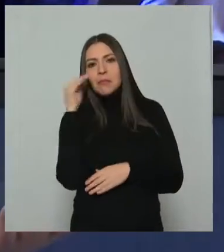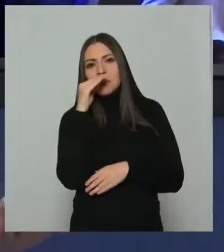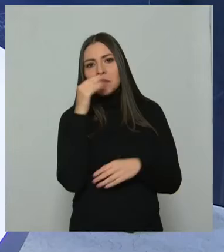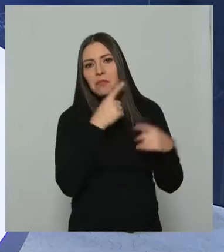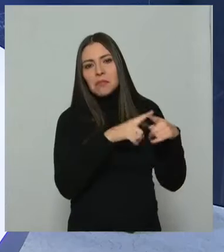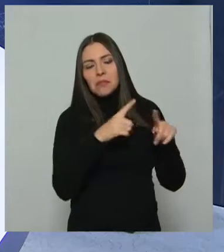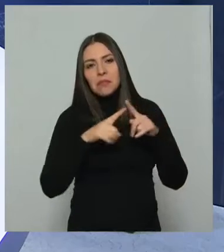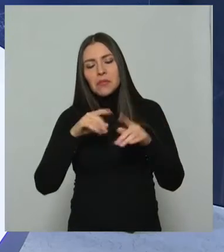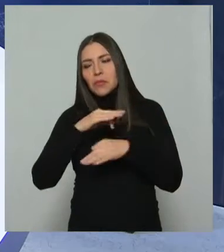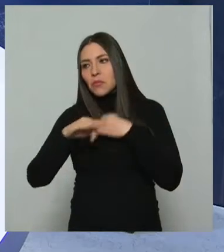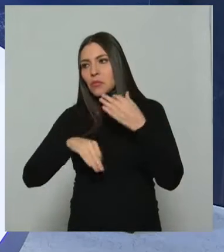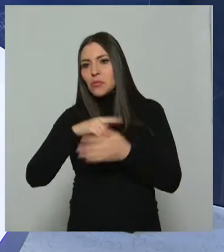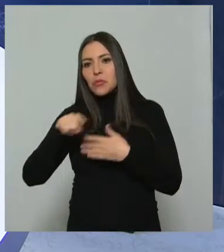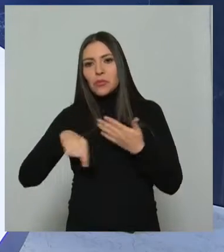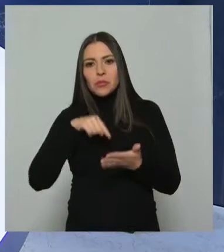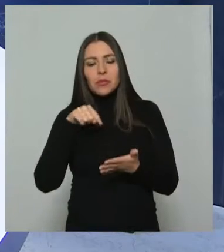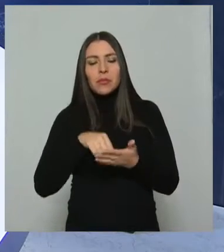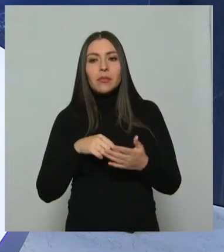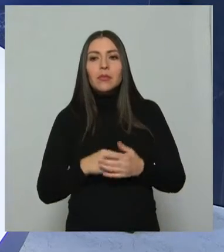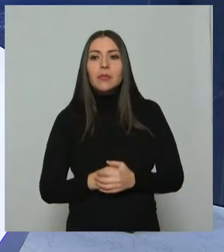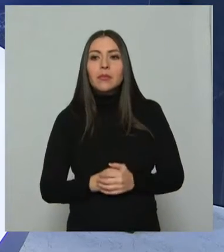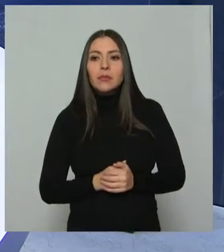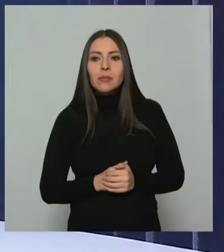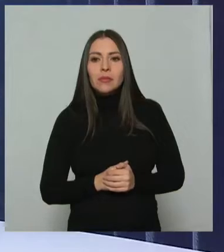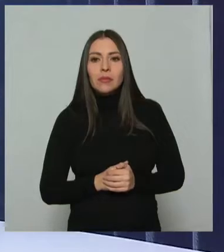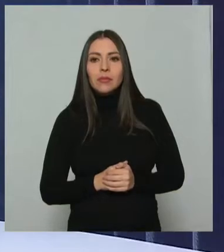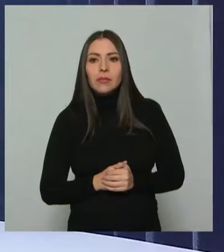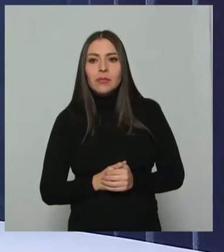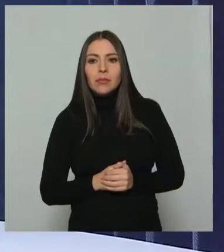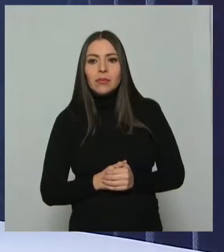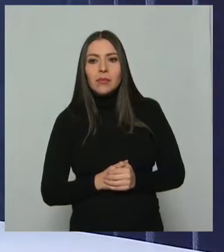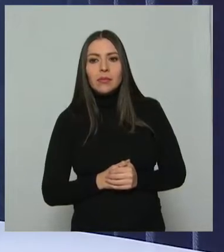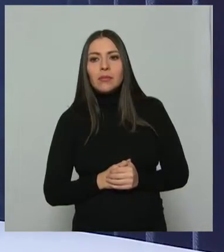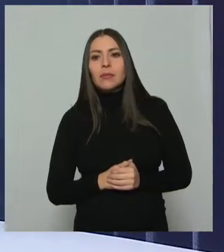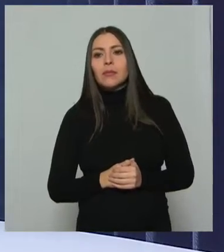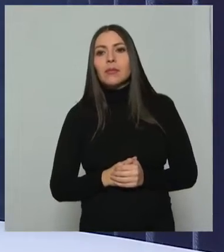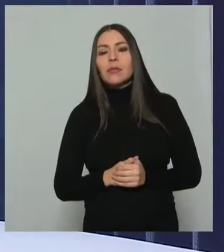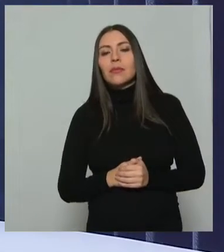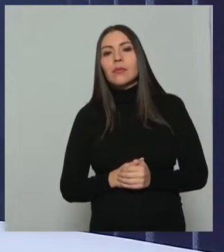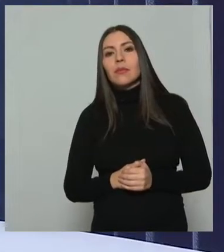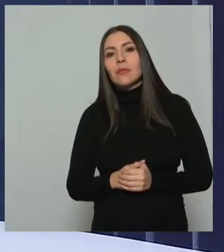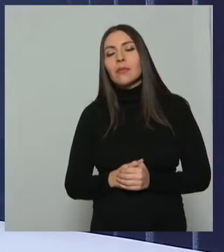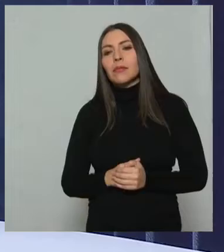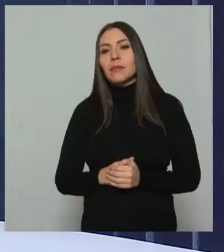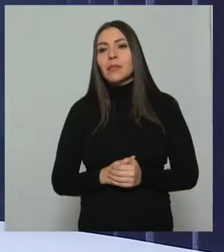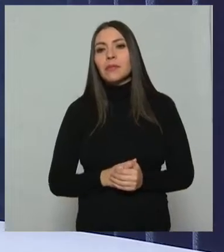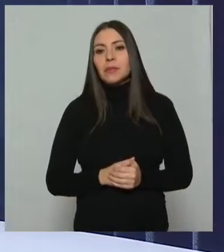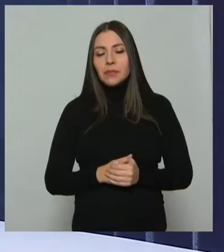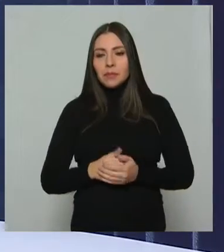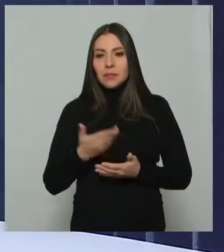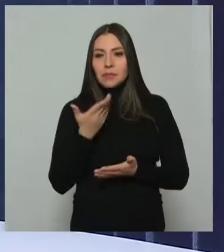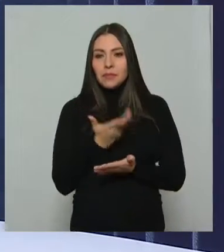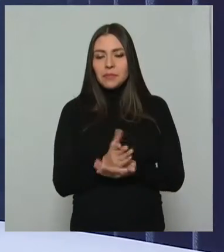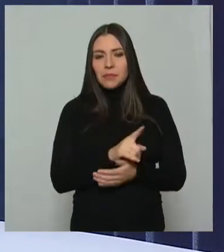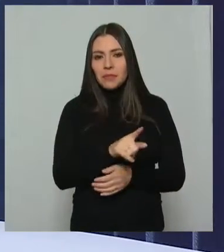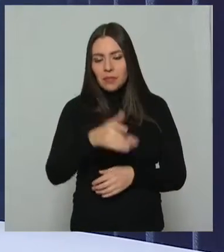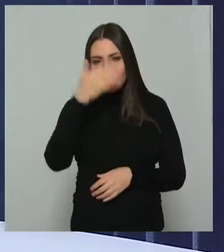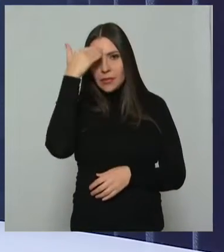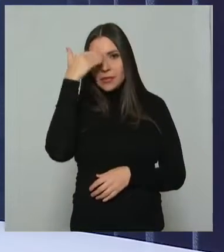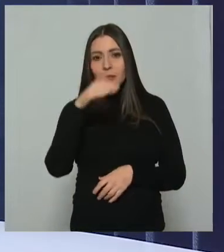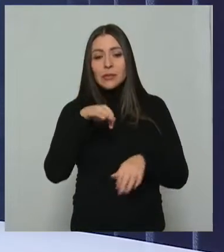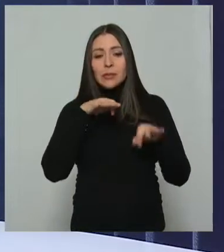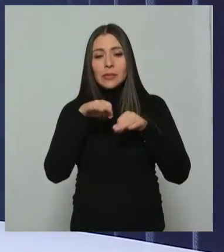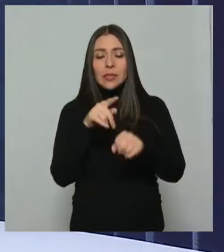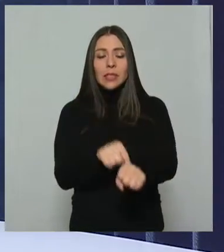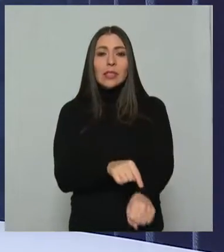Obras gente no clásicas. va, es porque no quiere. Bueno, además típico, ¿no? Que llega el fin de semana, sabemos que después de una larga semana de